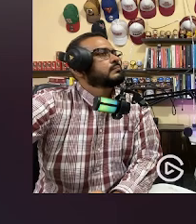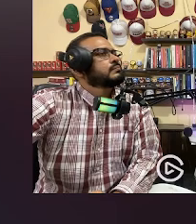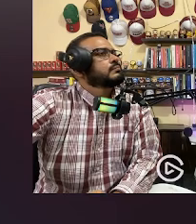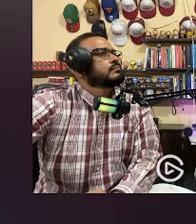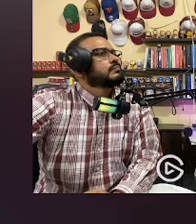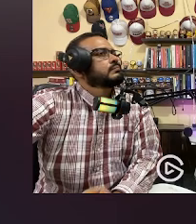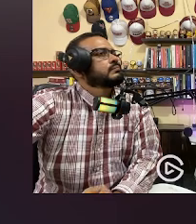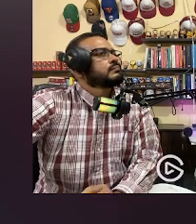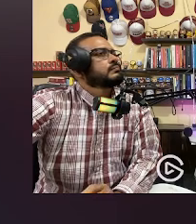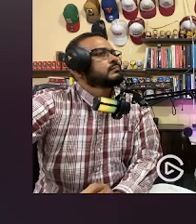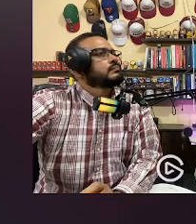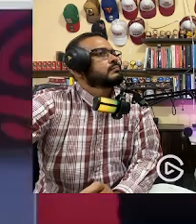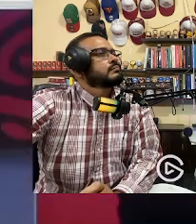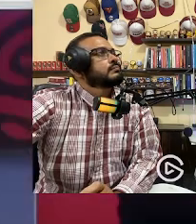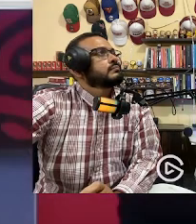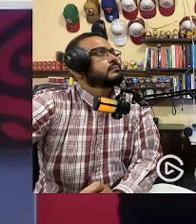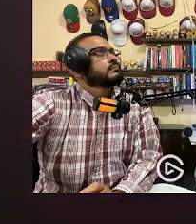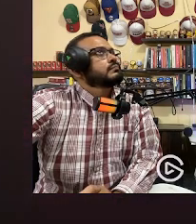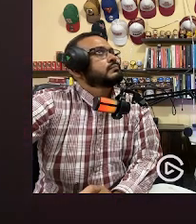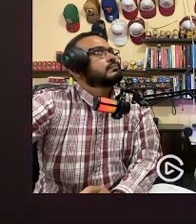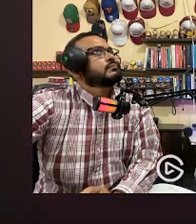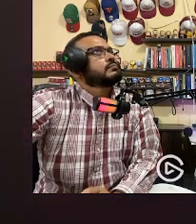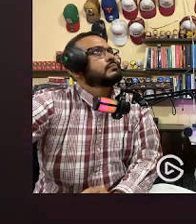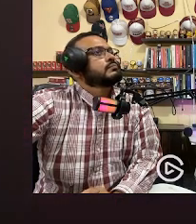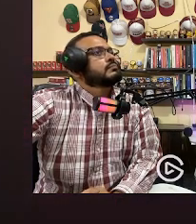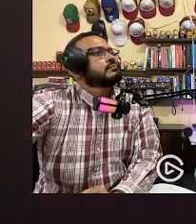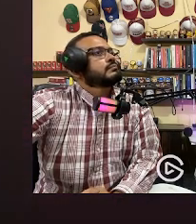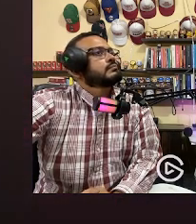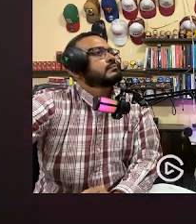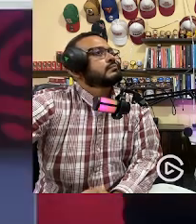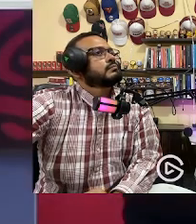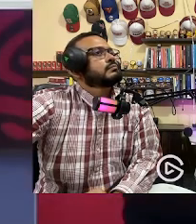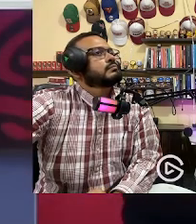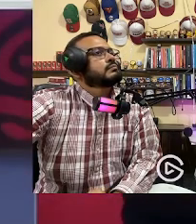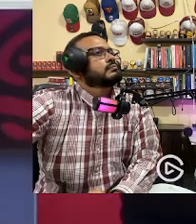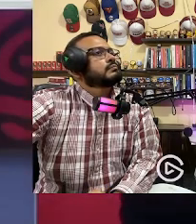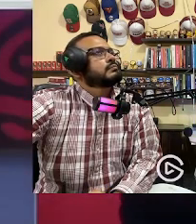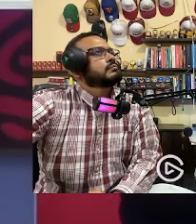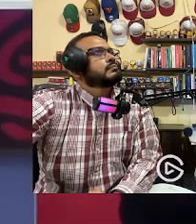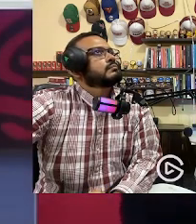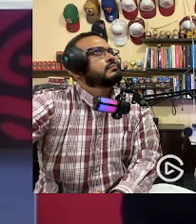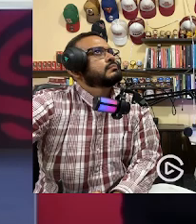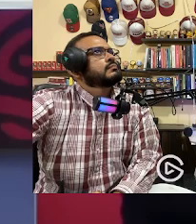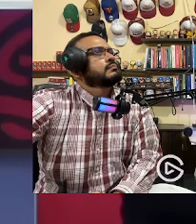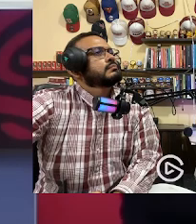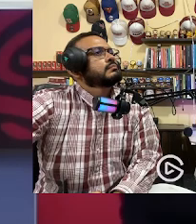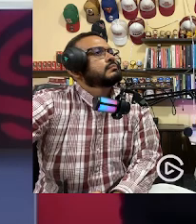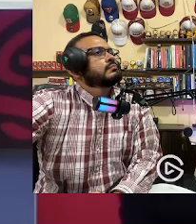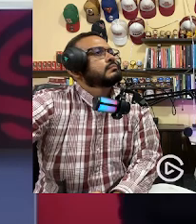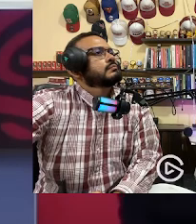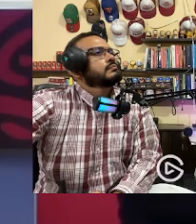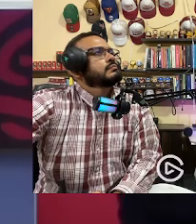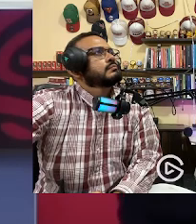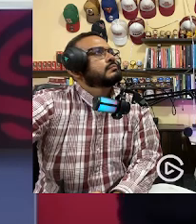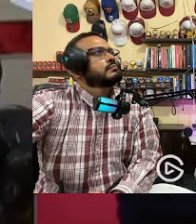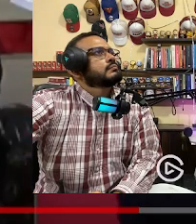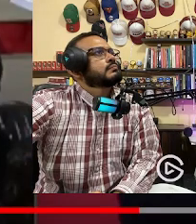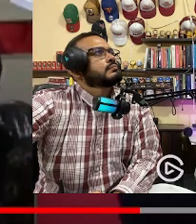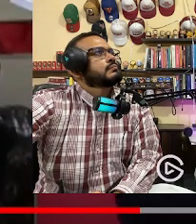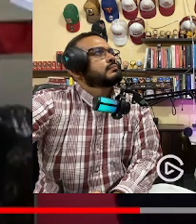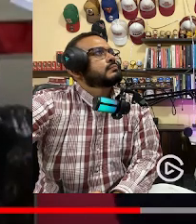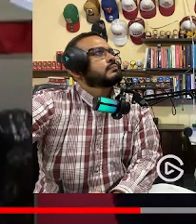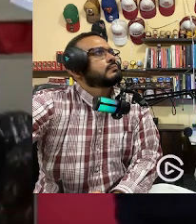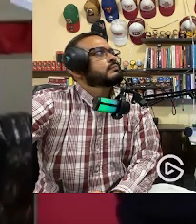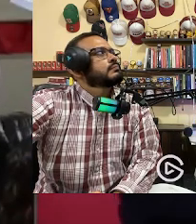13. La proyección es 10%. Entonces se cumple con esa regla, no se violenta esa